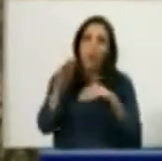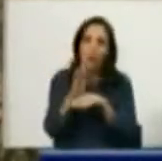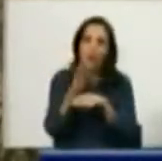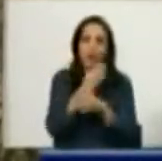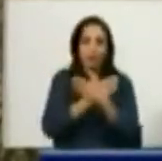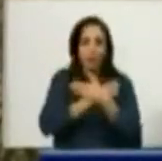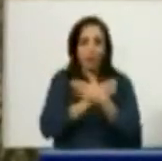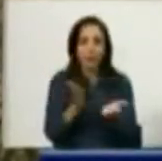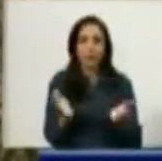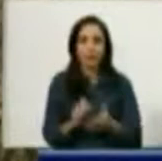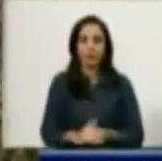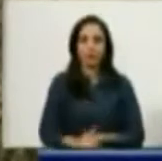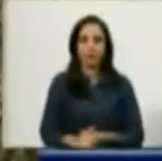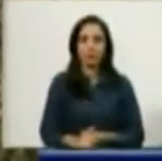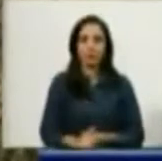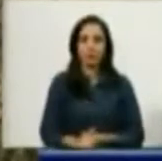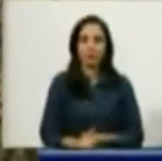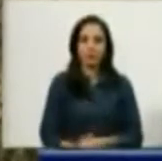abrazo